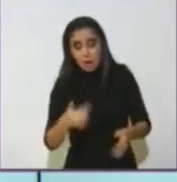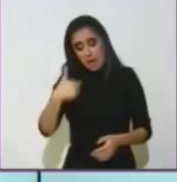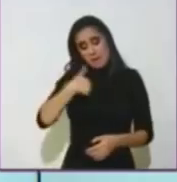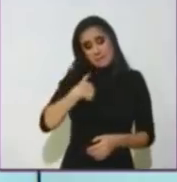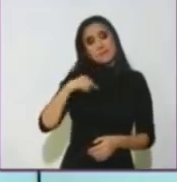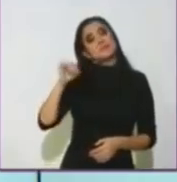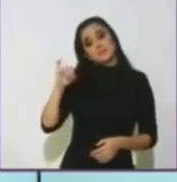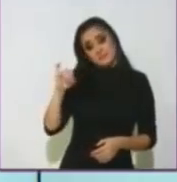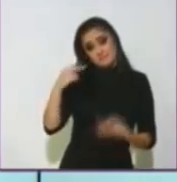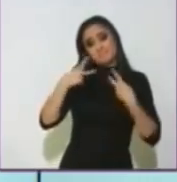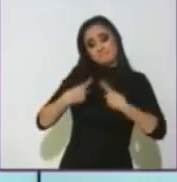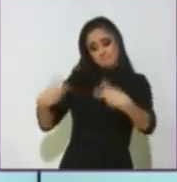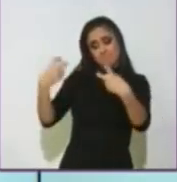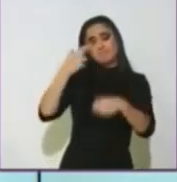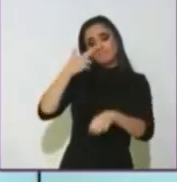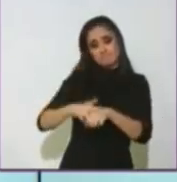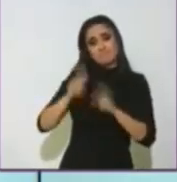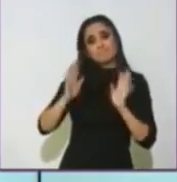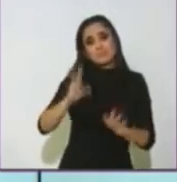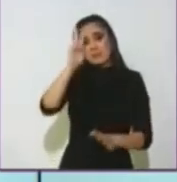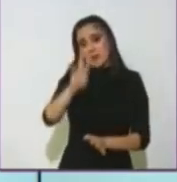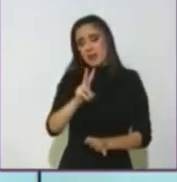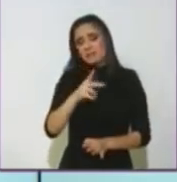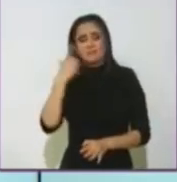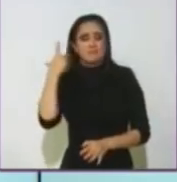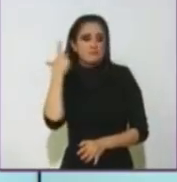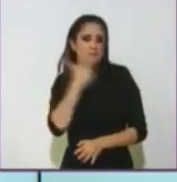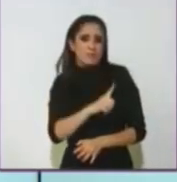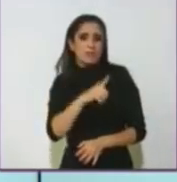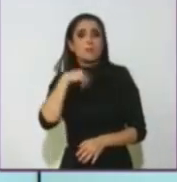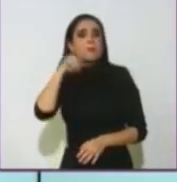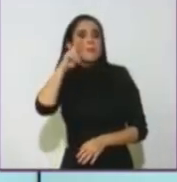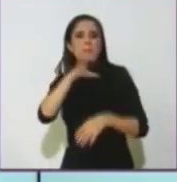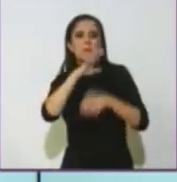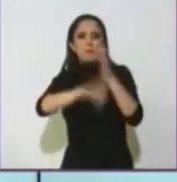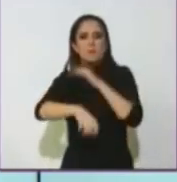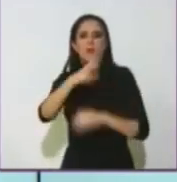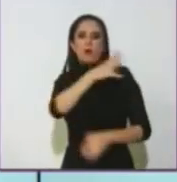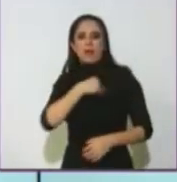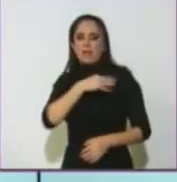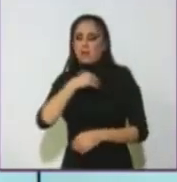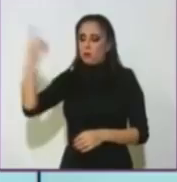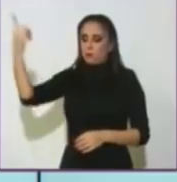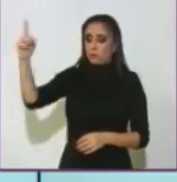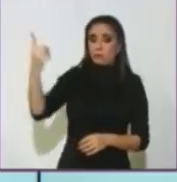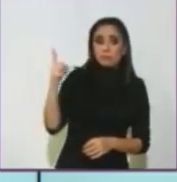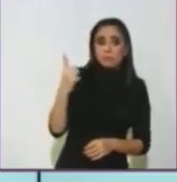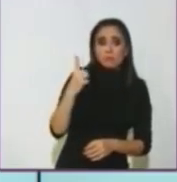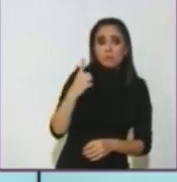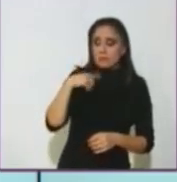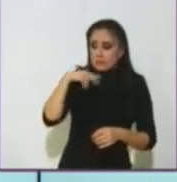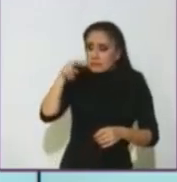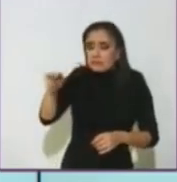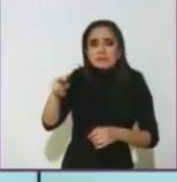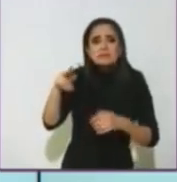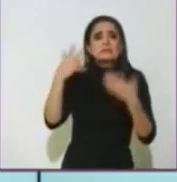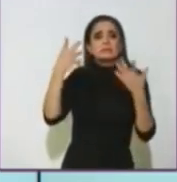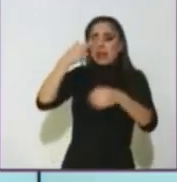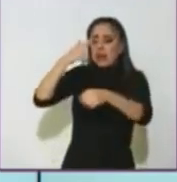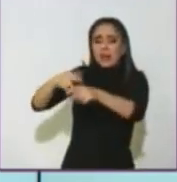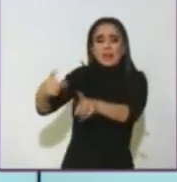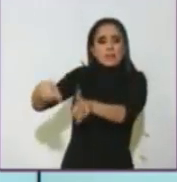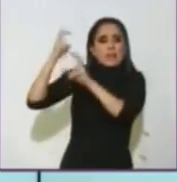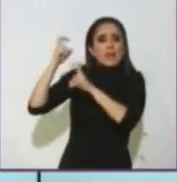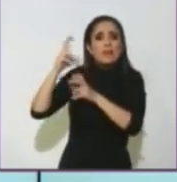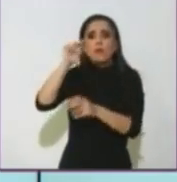situación insoportable ver a tu hijo que llegue a cuando lo de robar en un metrobús donde no hay seguridad